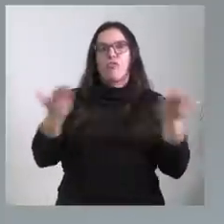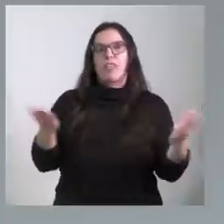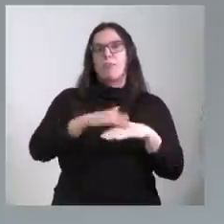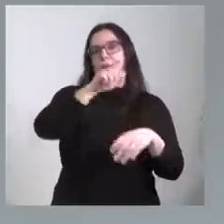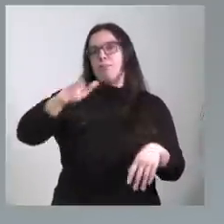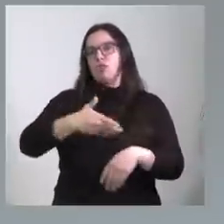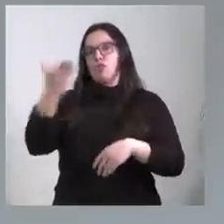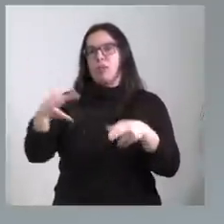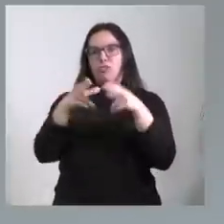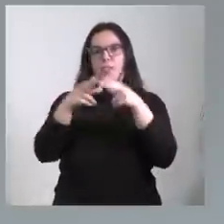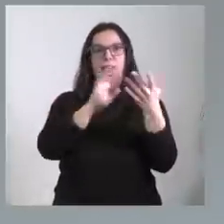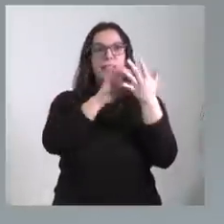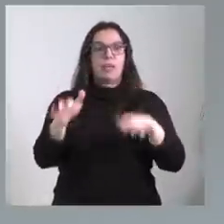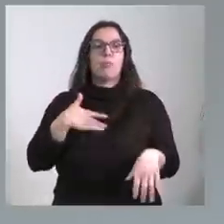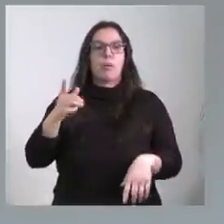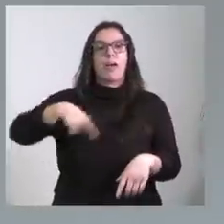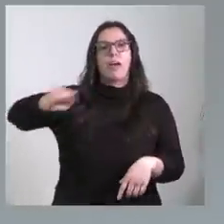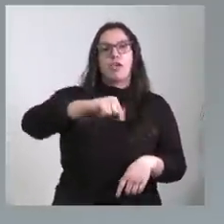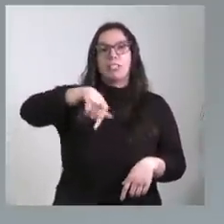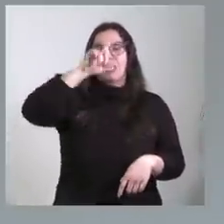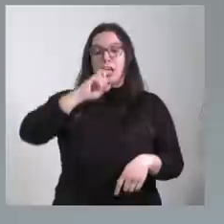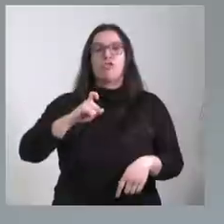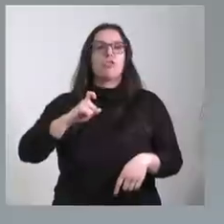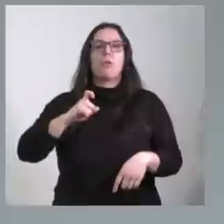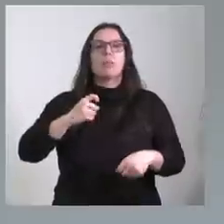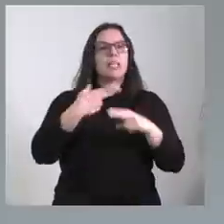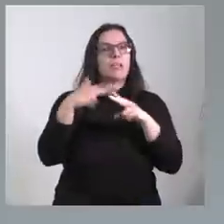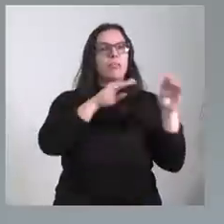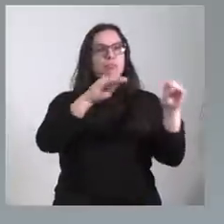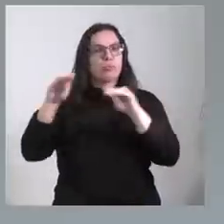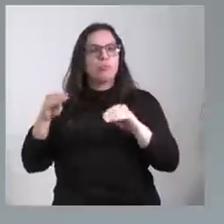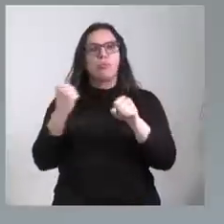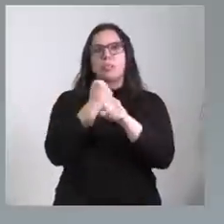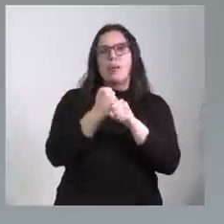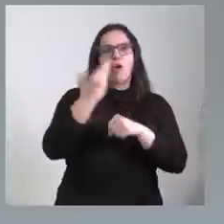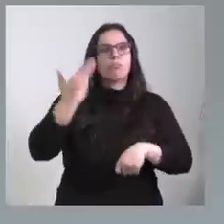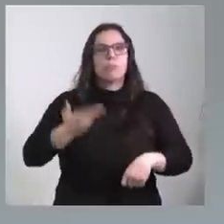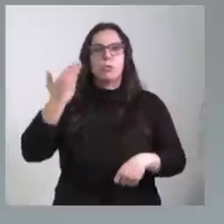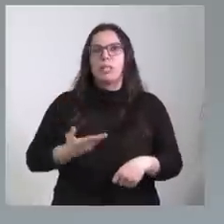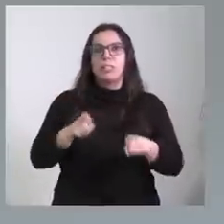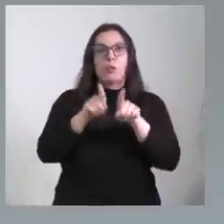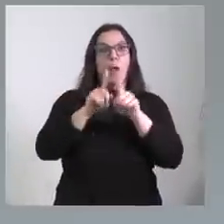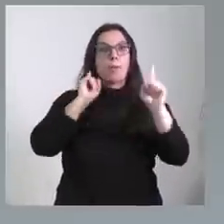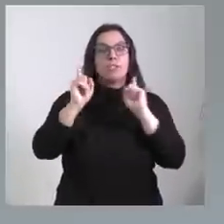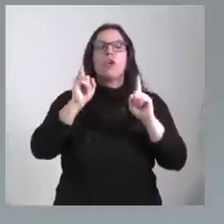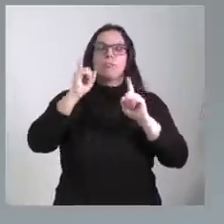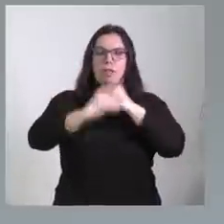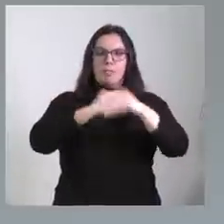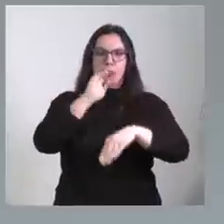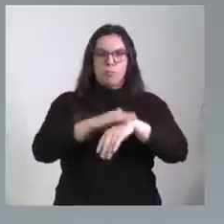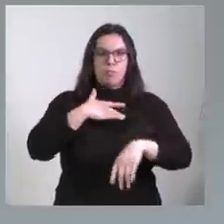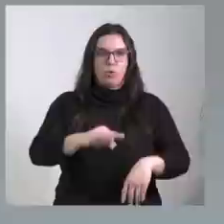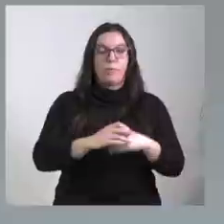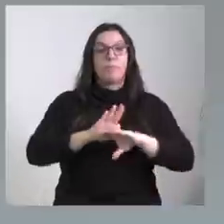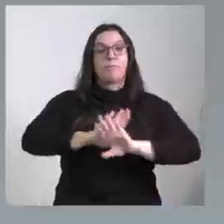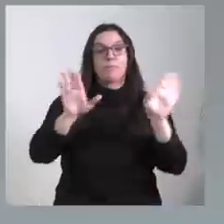conjunto de la sociedad de Castilla y León para que puedan desarrollar en este año 2023 sus actividades y sus tareas esenciales tal y como lo tenían previsto y sin